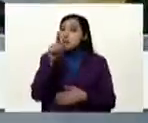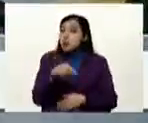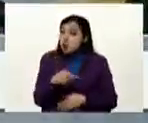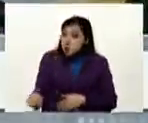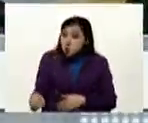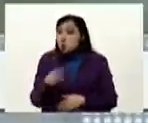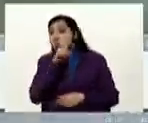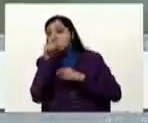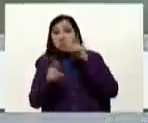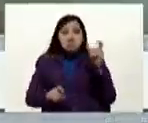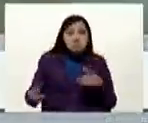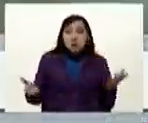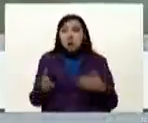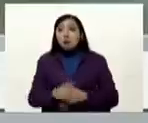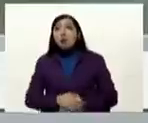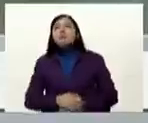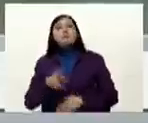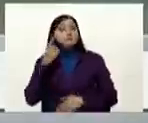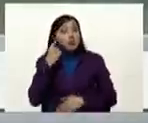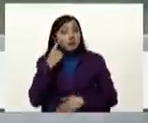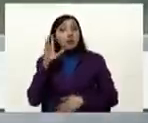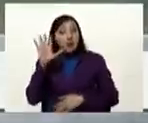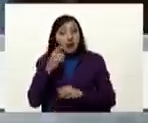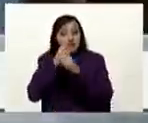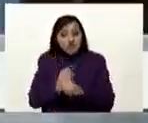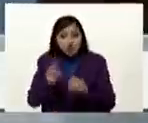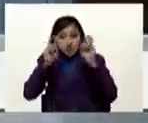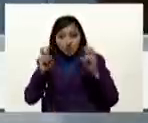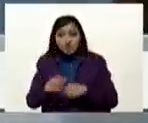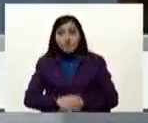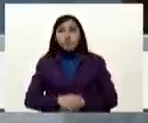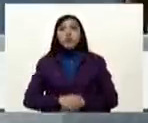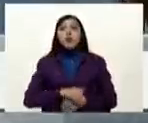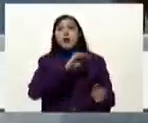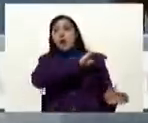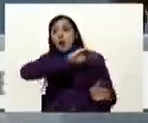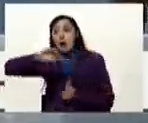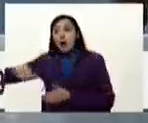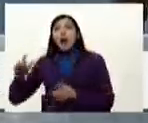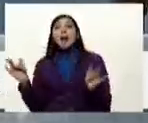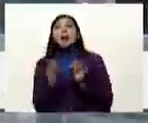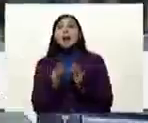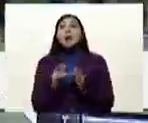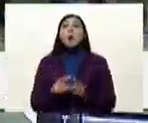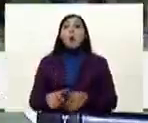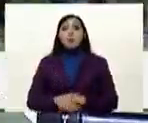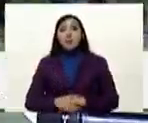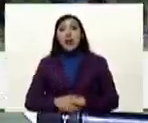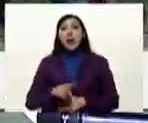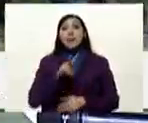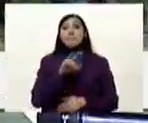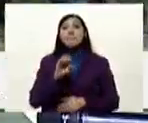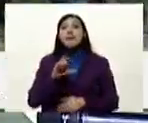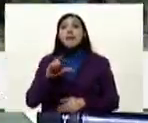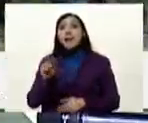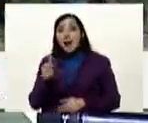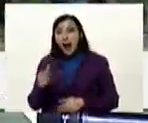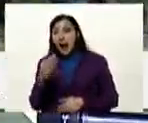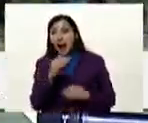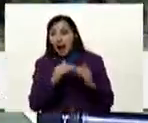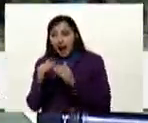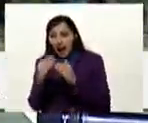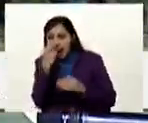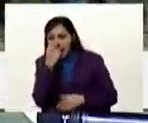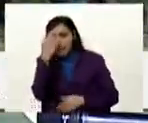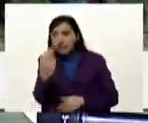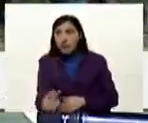refuerzo? ¿Cuándo el refuerzo? Pendiente. Pero vámonos a La Vega, a la visita casa por casa, vacuna casa